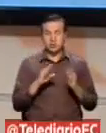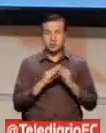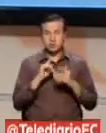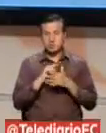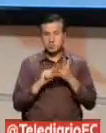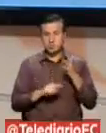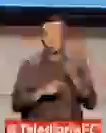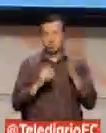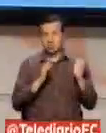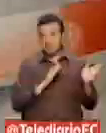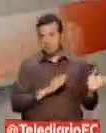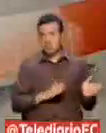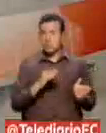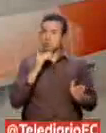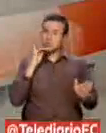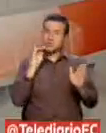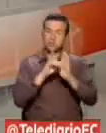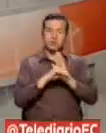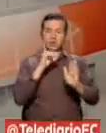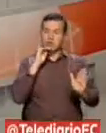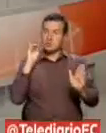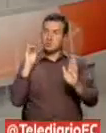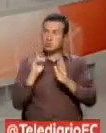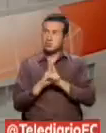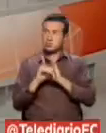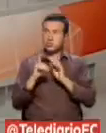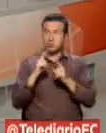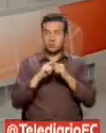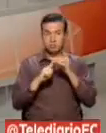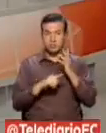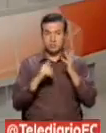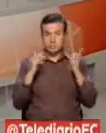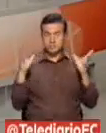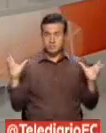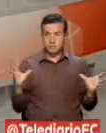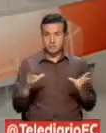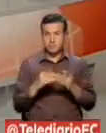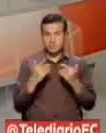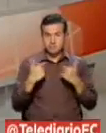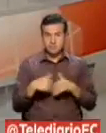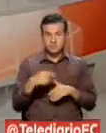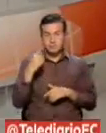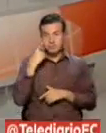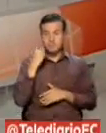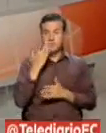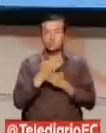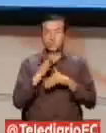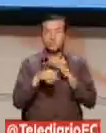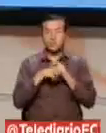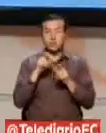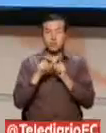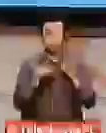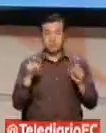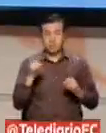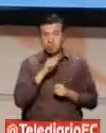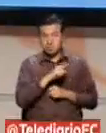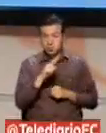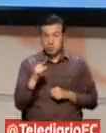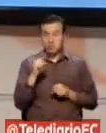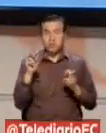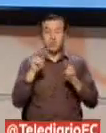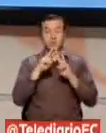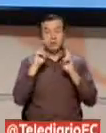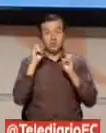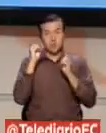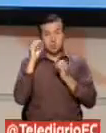su función, de denunciar en ese momento las irregularidades que había en la compra de estos helicópteros y por ende también todas estas personas estarán enmarcadas en este